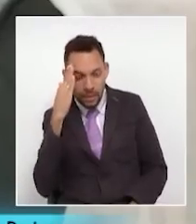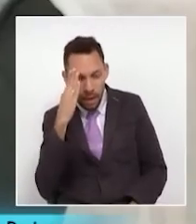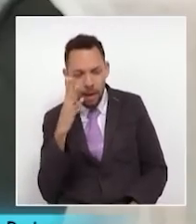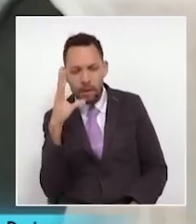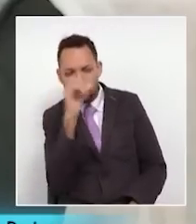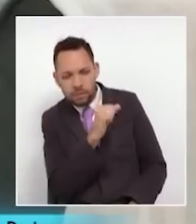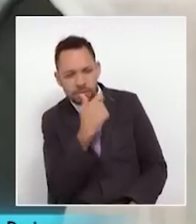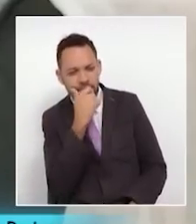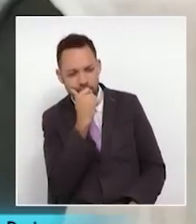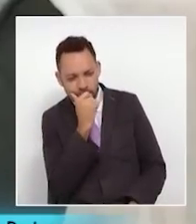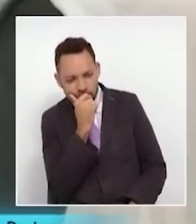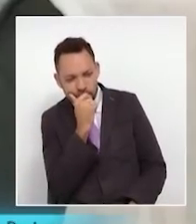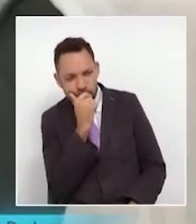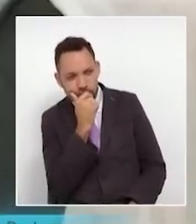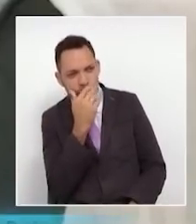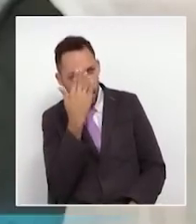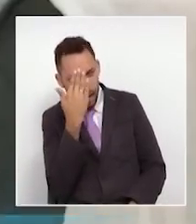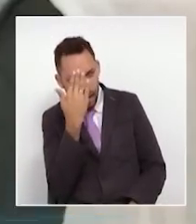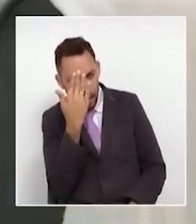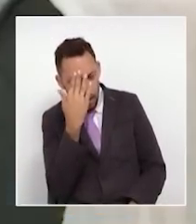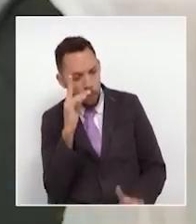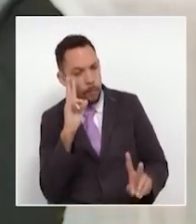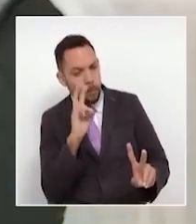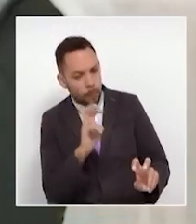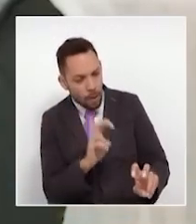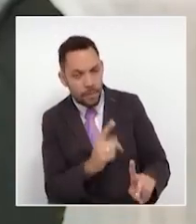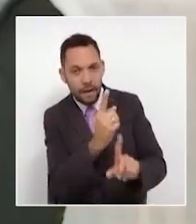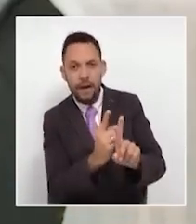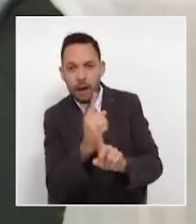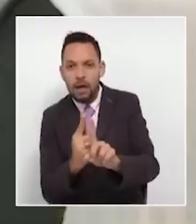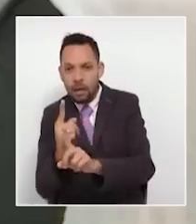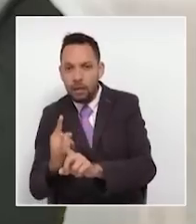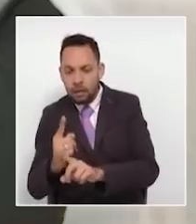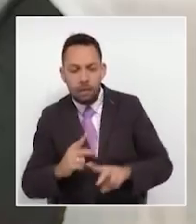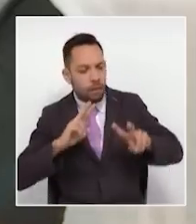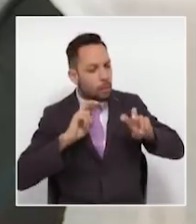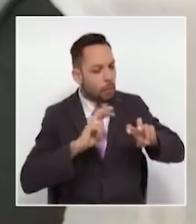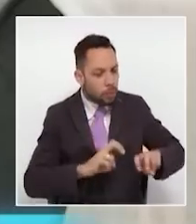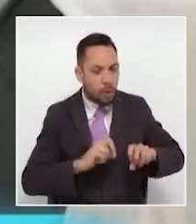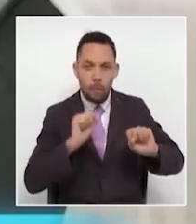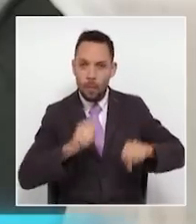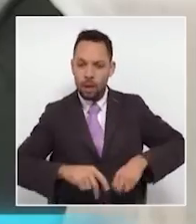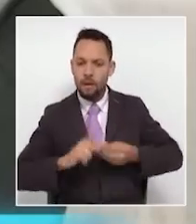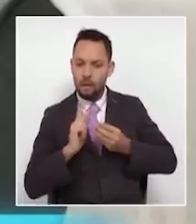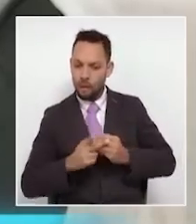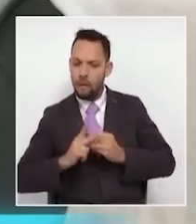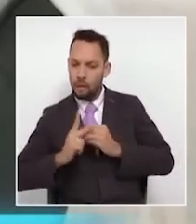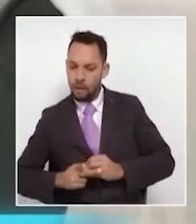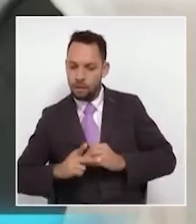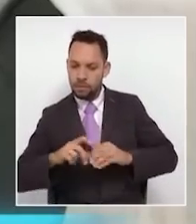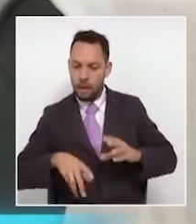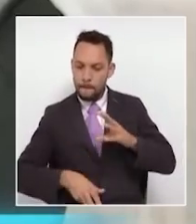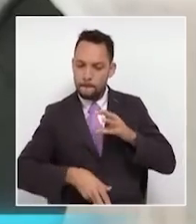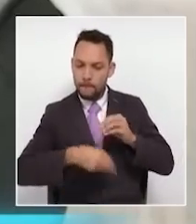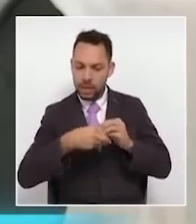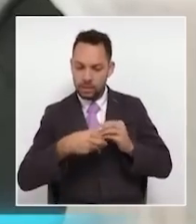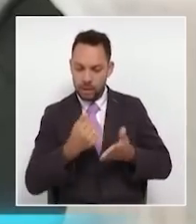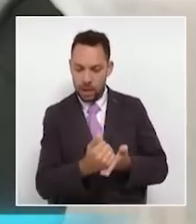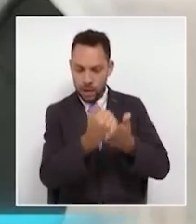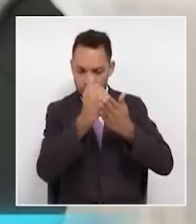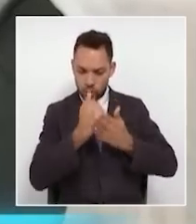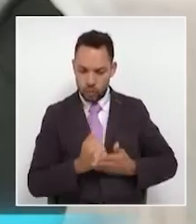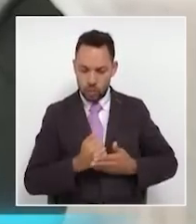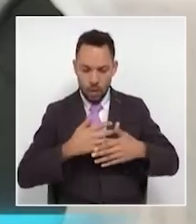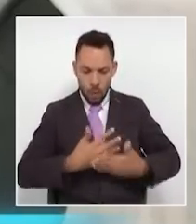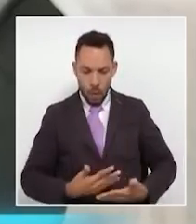esta guía para que sigan investigando para que vean una herramienta una posibilidad terapéutica complementaria a todo